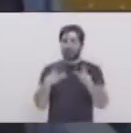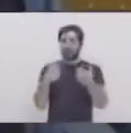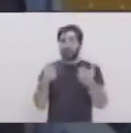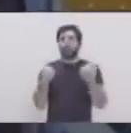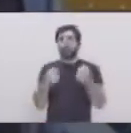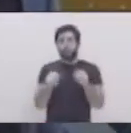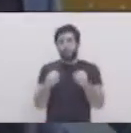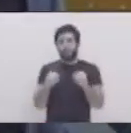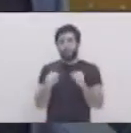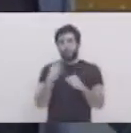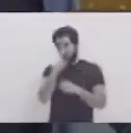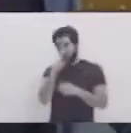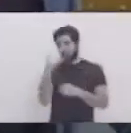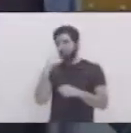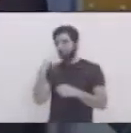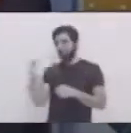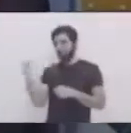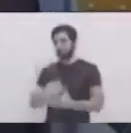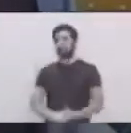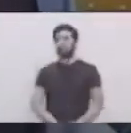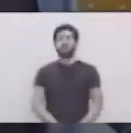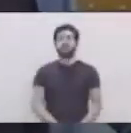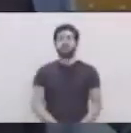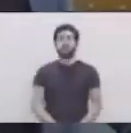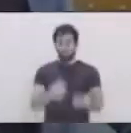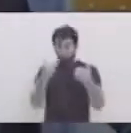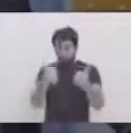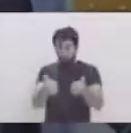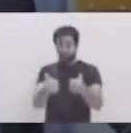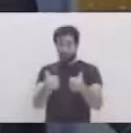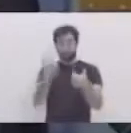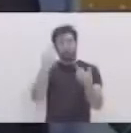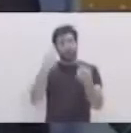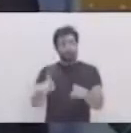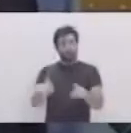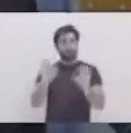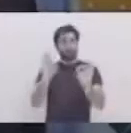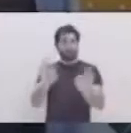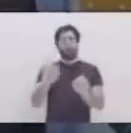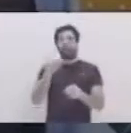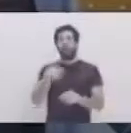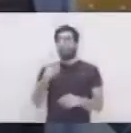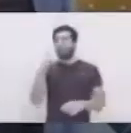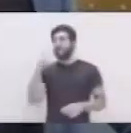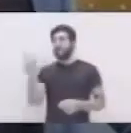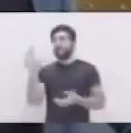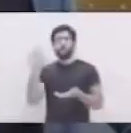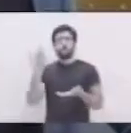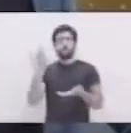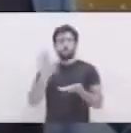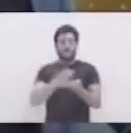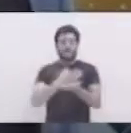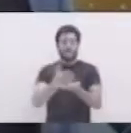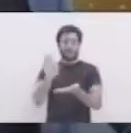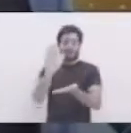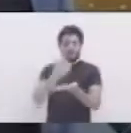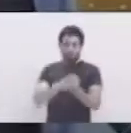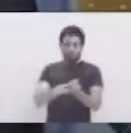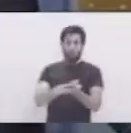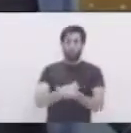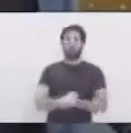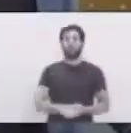era el amarillo más fuerte, ¿de acuerdo? Le ponemos siempre el pegamento.